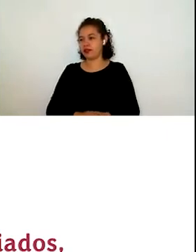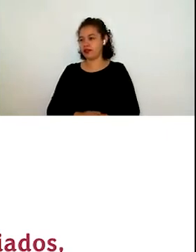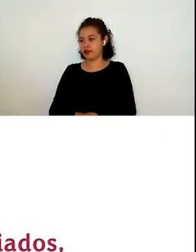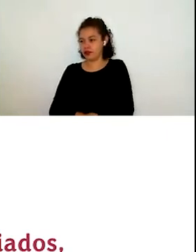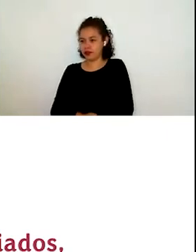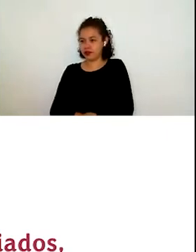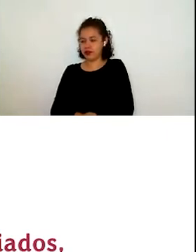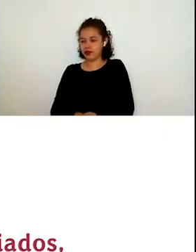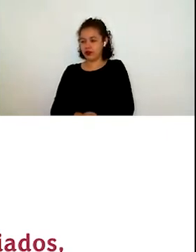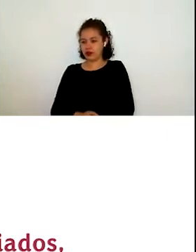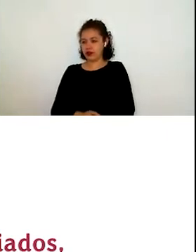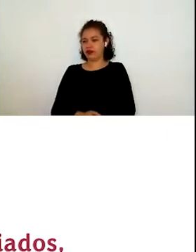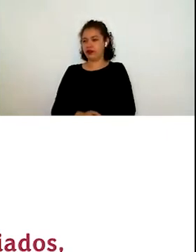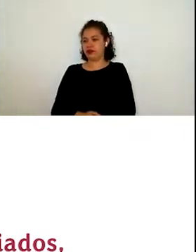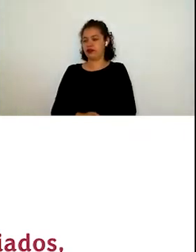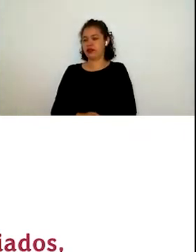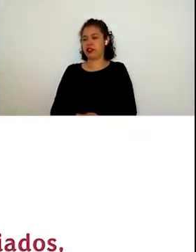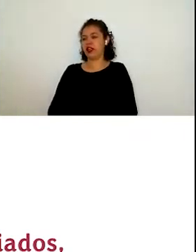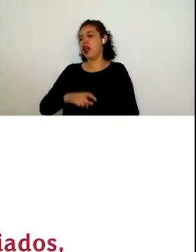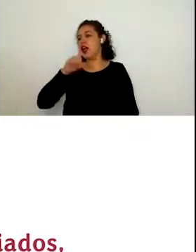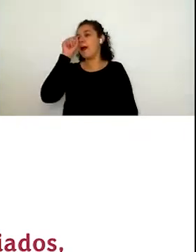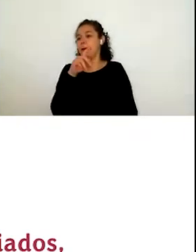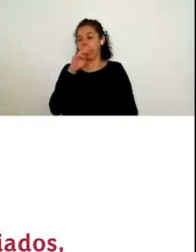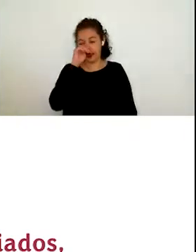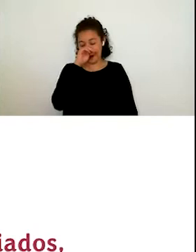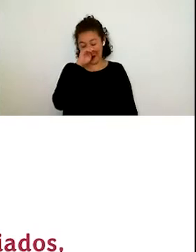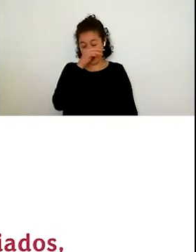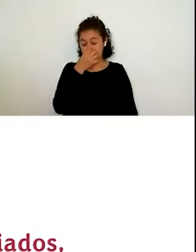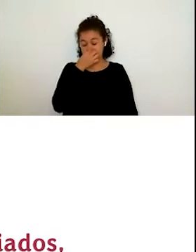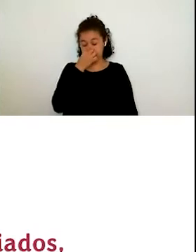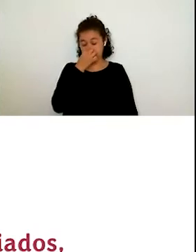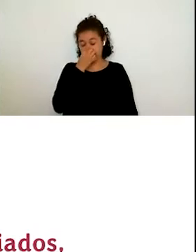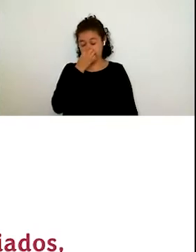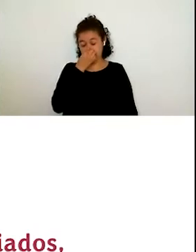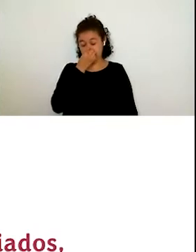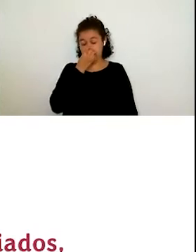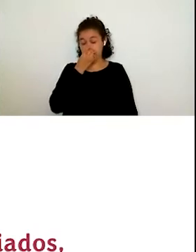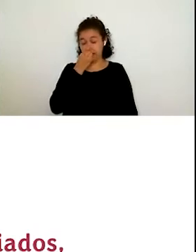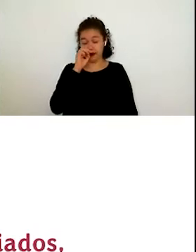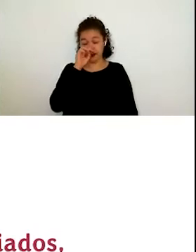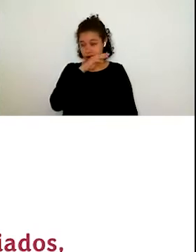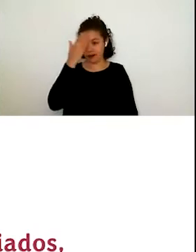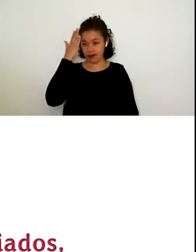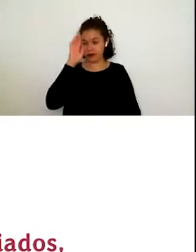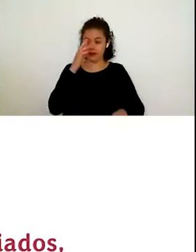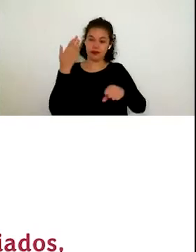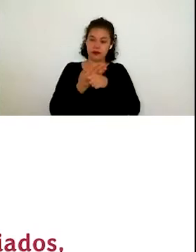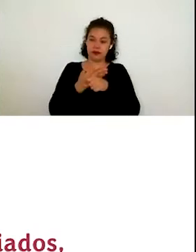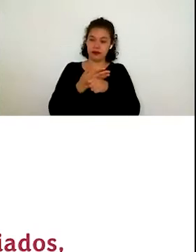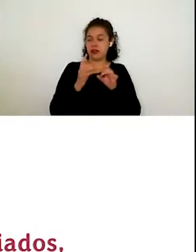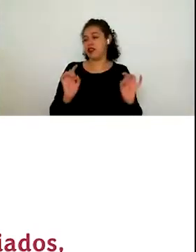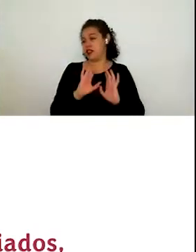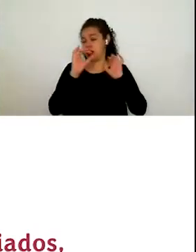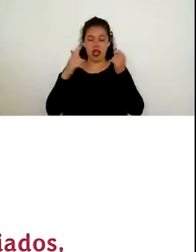También bueno, los patronatos, si ya en el caso de que no hay algún